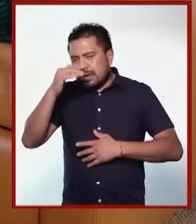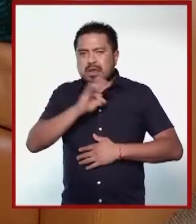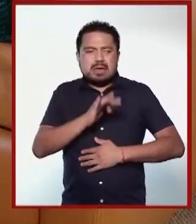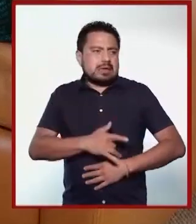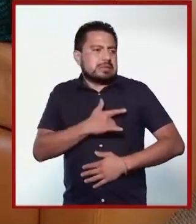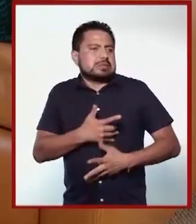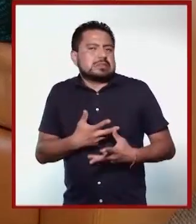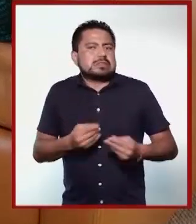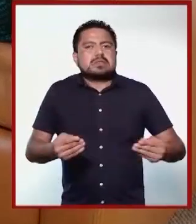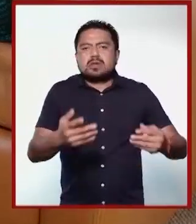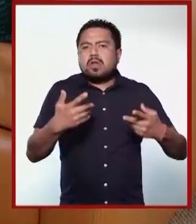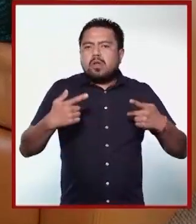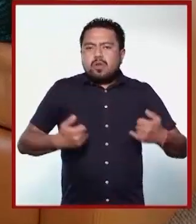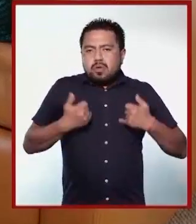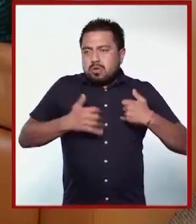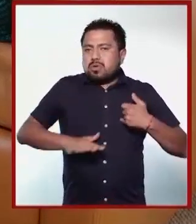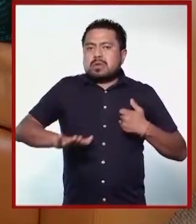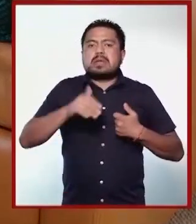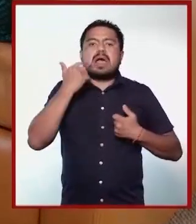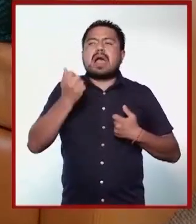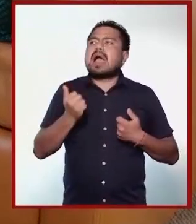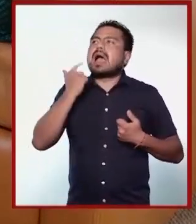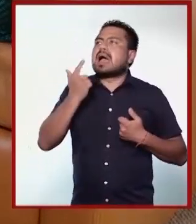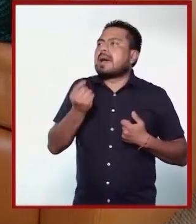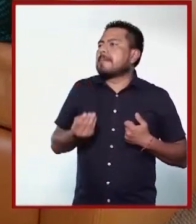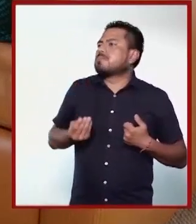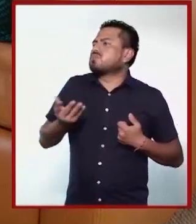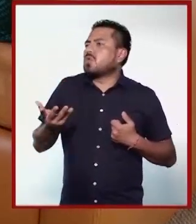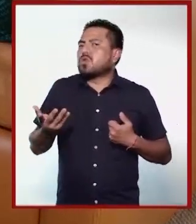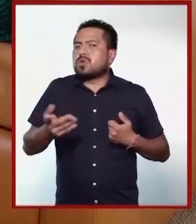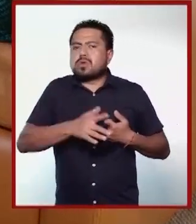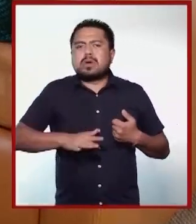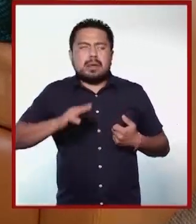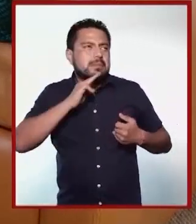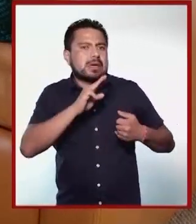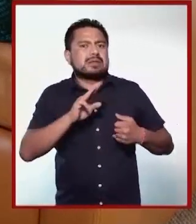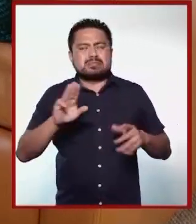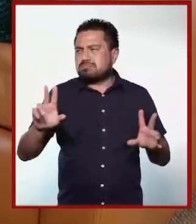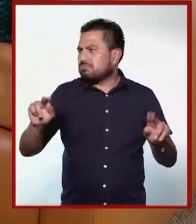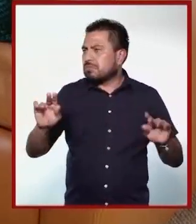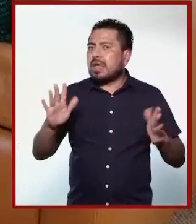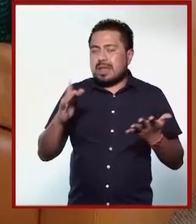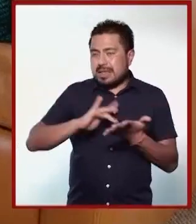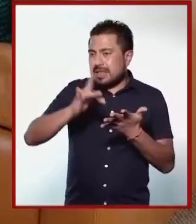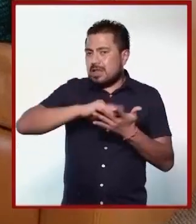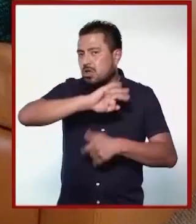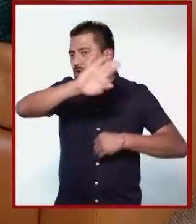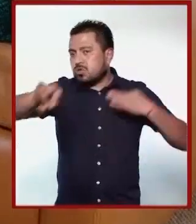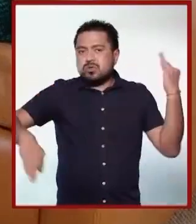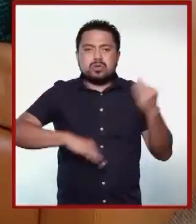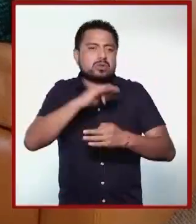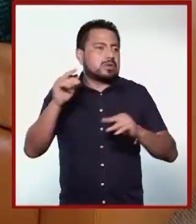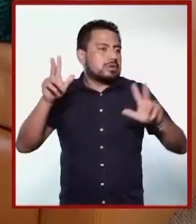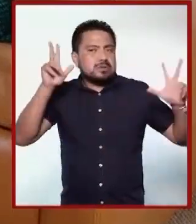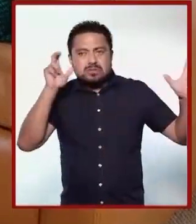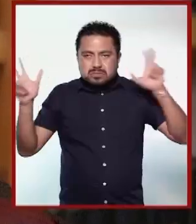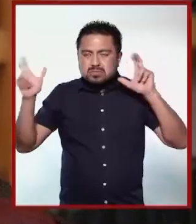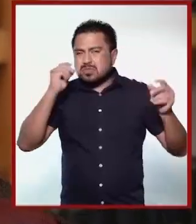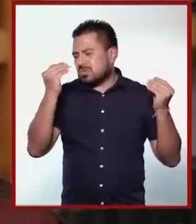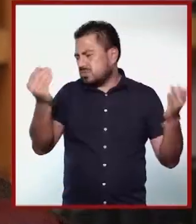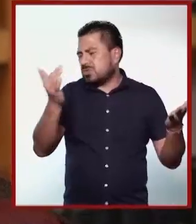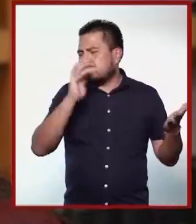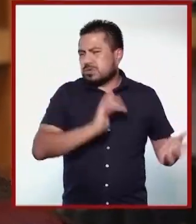a los jóvenes. ¿Quieres dejarles algún otro mensaje? No, al contrario, gracias a todos por escucharnos, muchas gracias